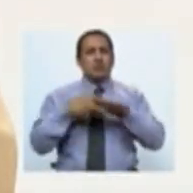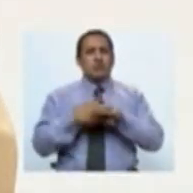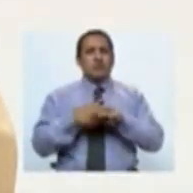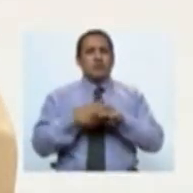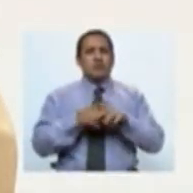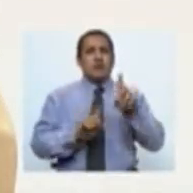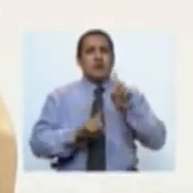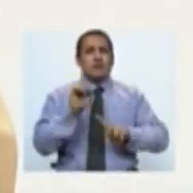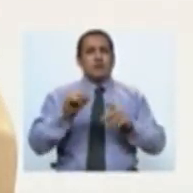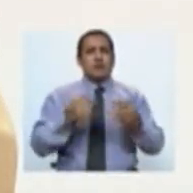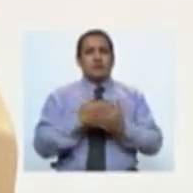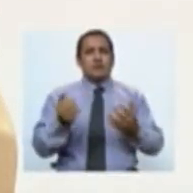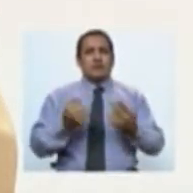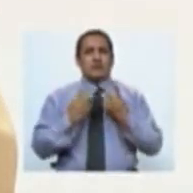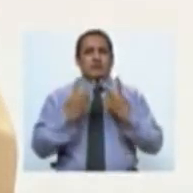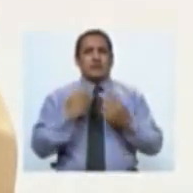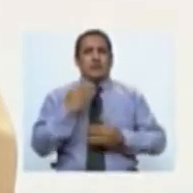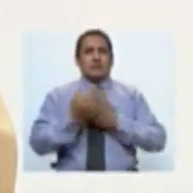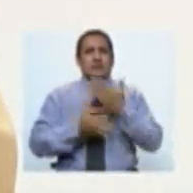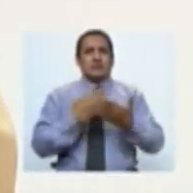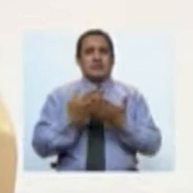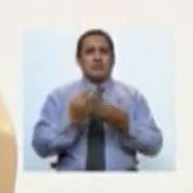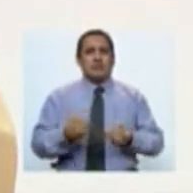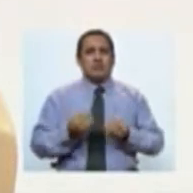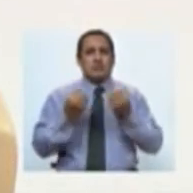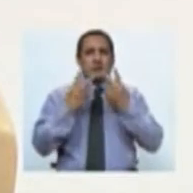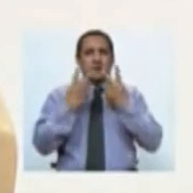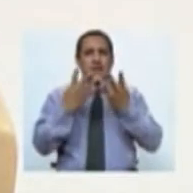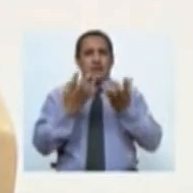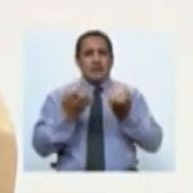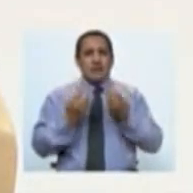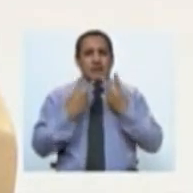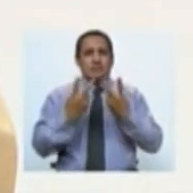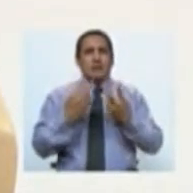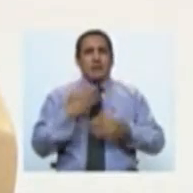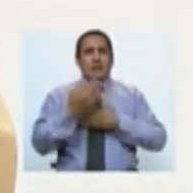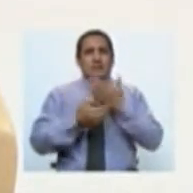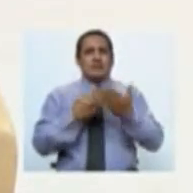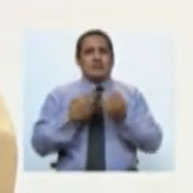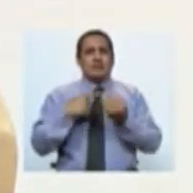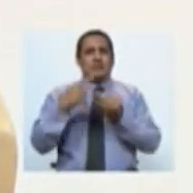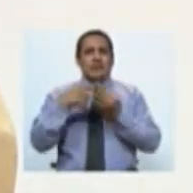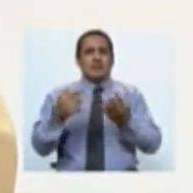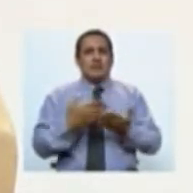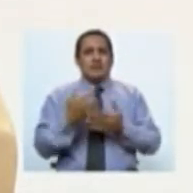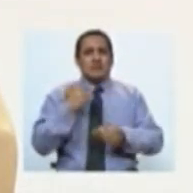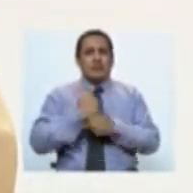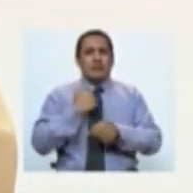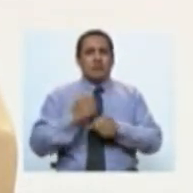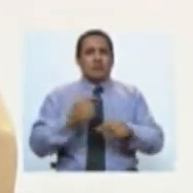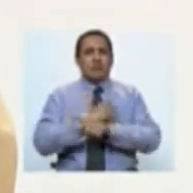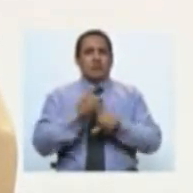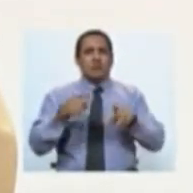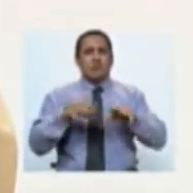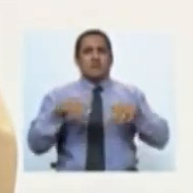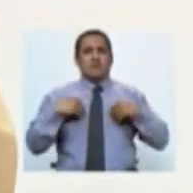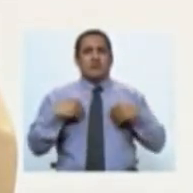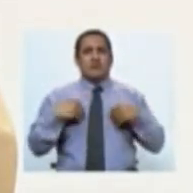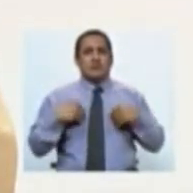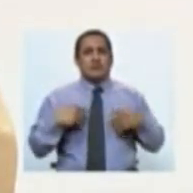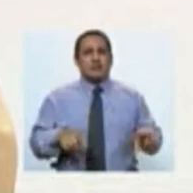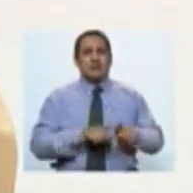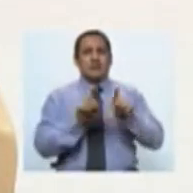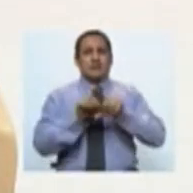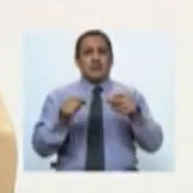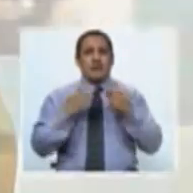restricción, como en este caso a lo que invocarían las partes, que sería la estabilidad laboral, es o no admisible.